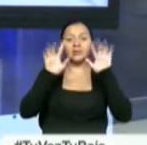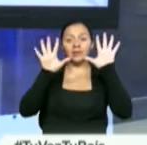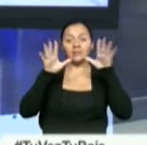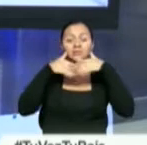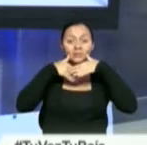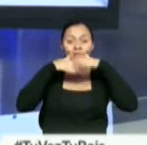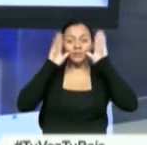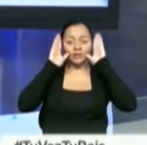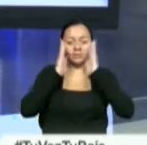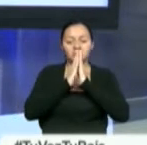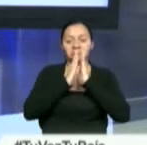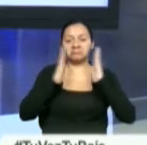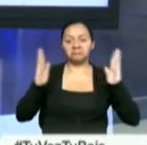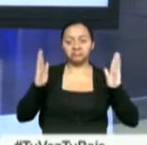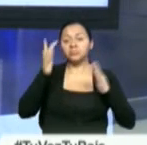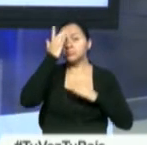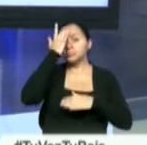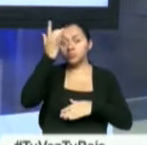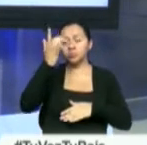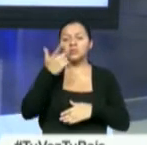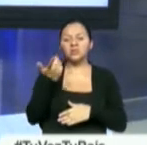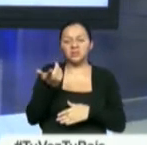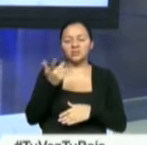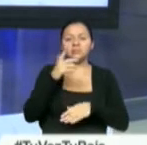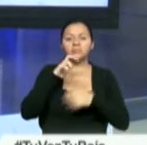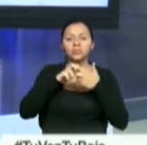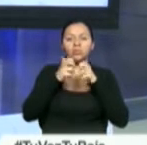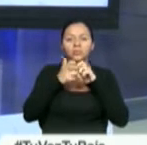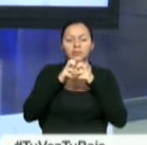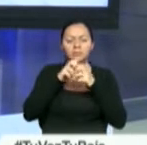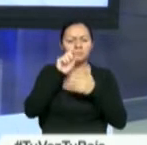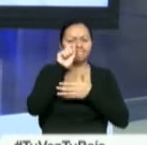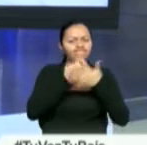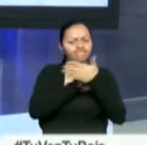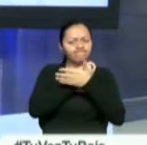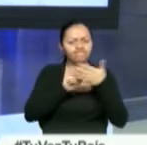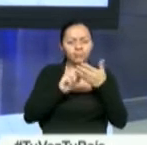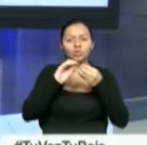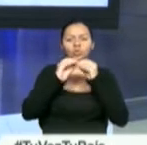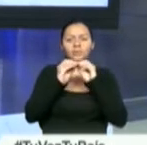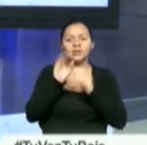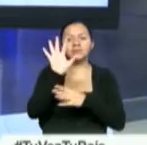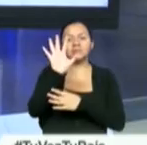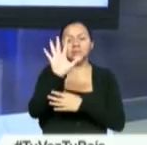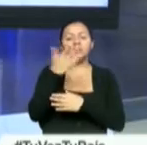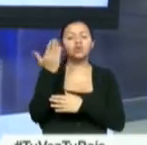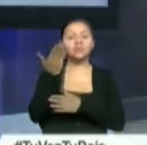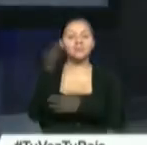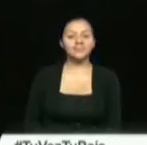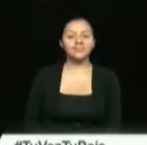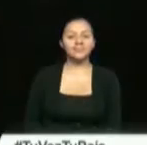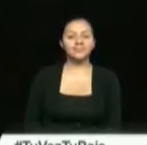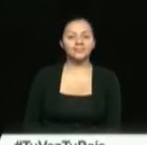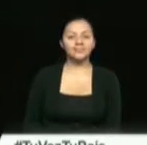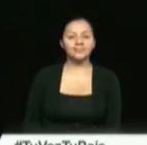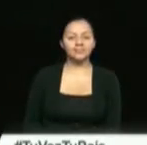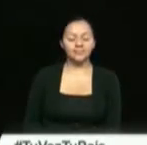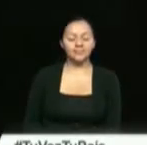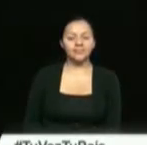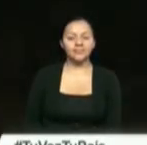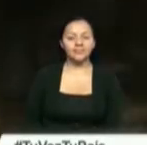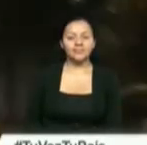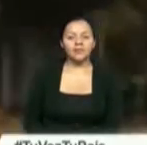año en el operativo cero impunidad 5 realizado en todo el territorio por la policía nacional la